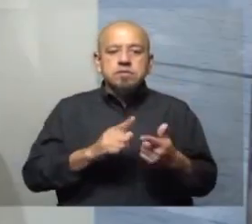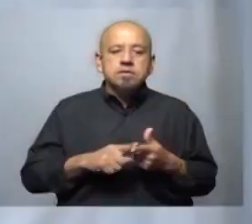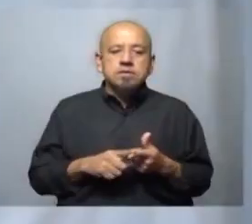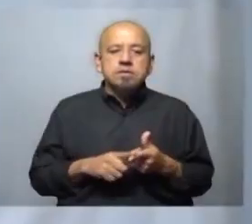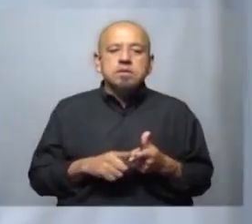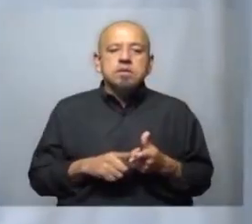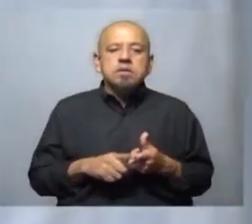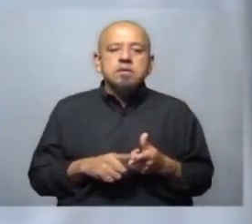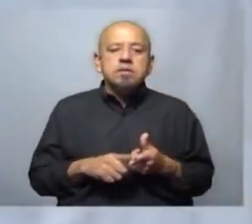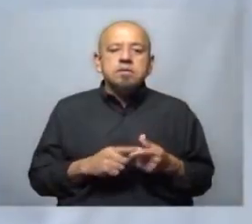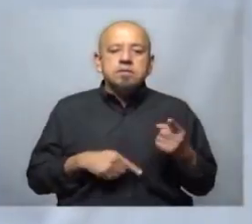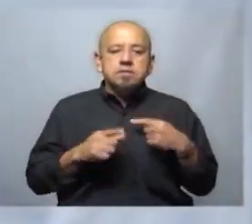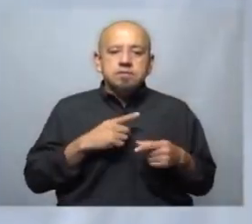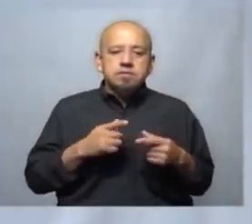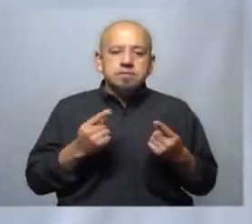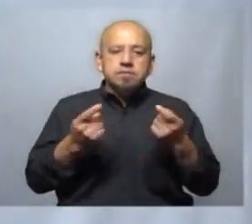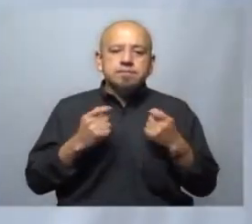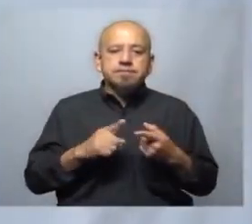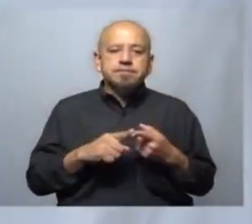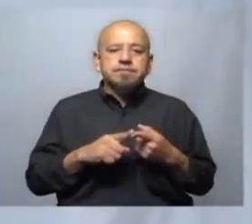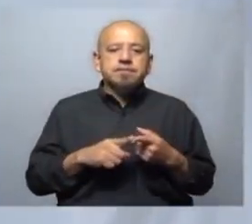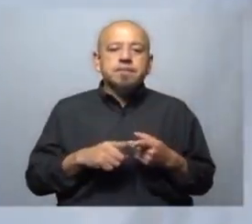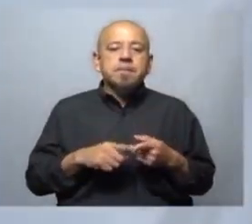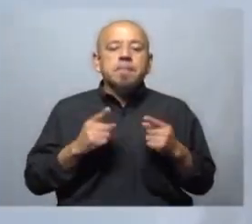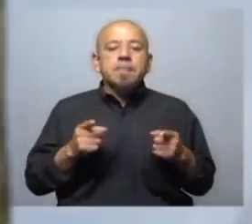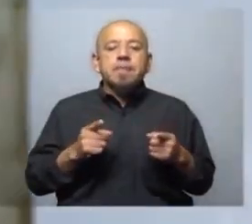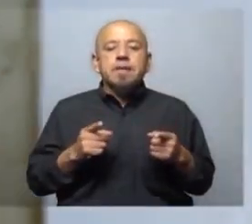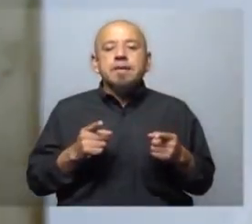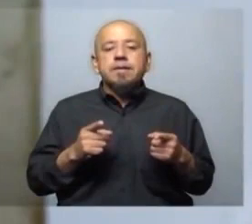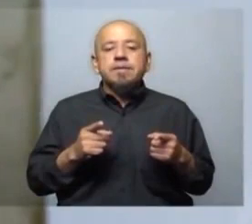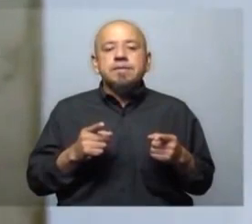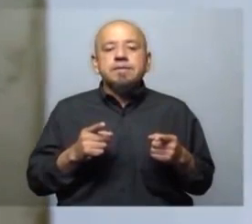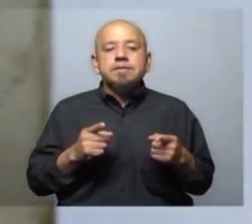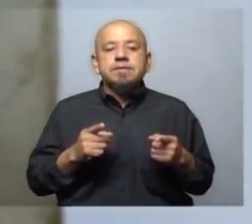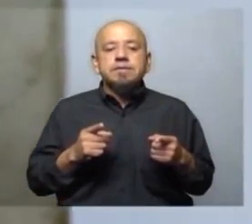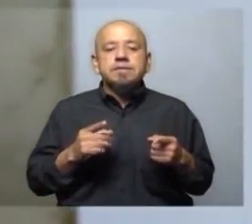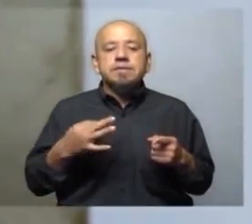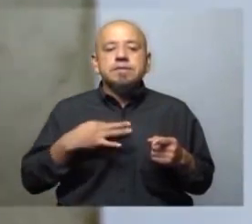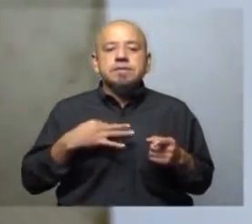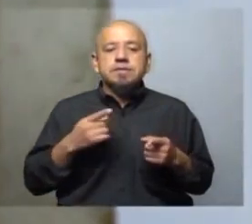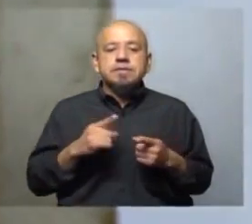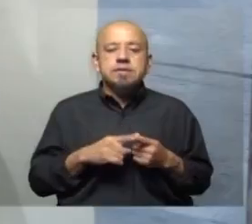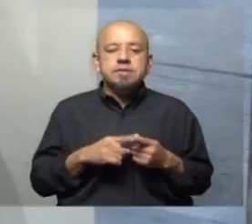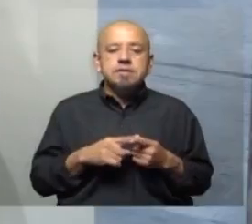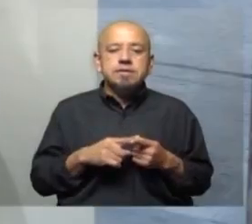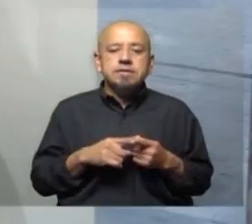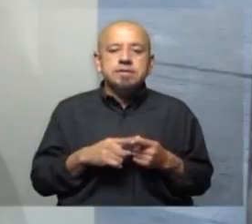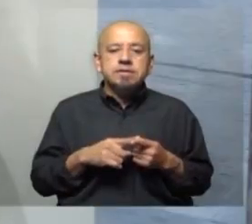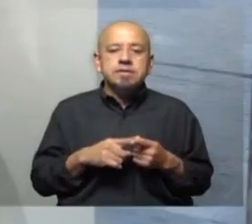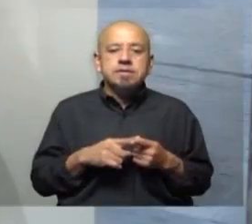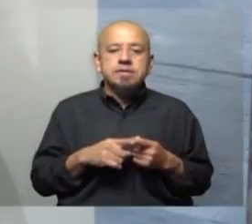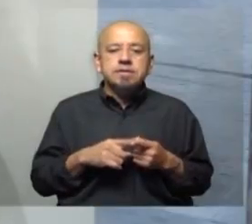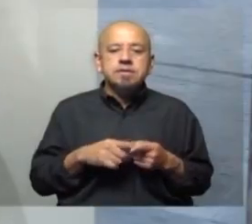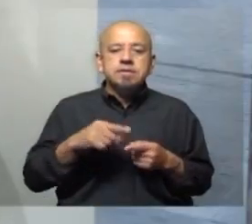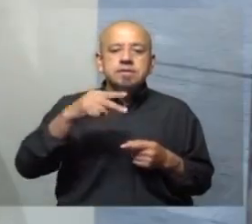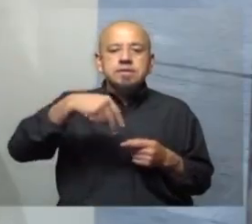pero las biografías también necesitan de fotos y bueno Y esto es la biografía de la vida de Emilia